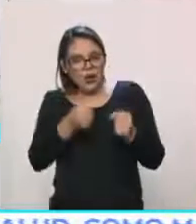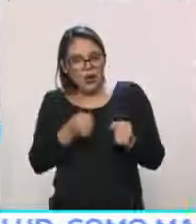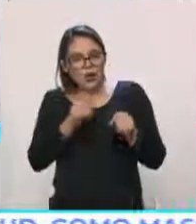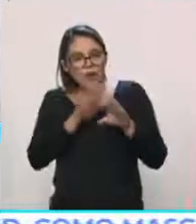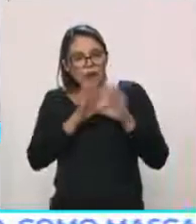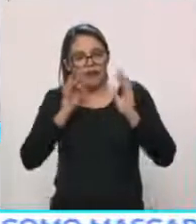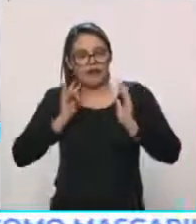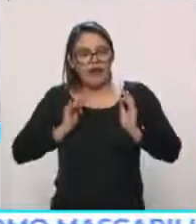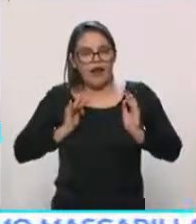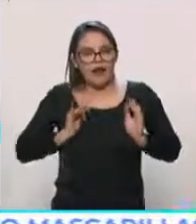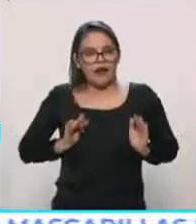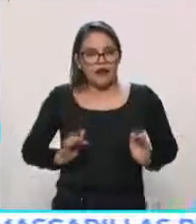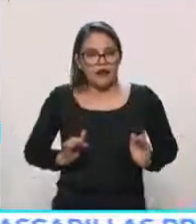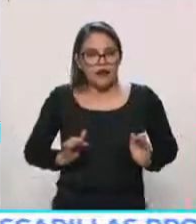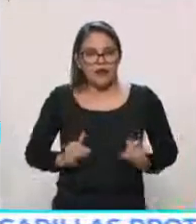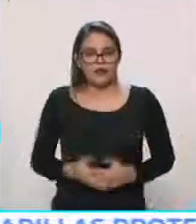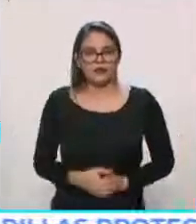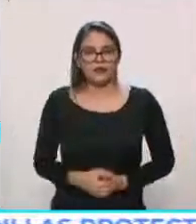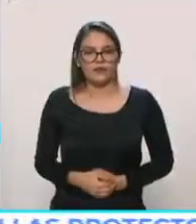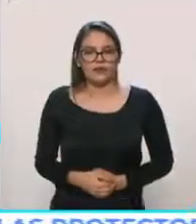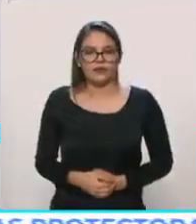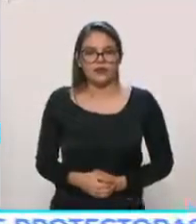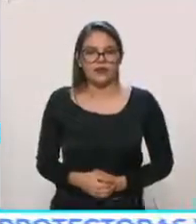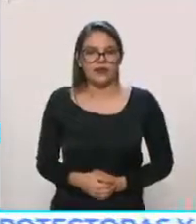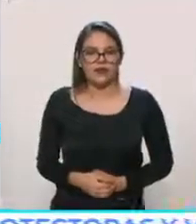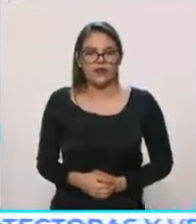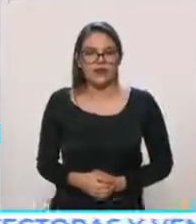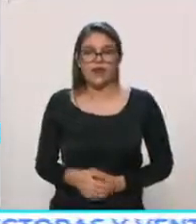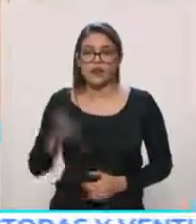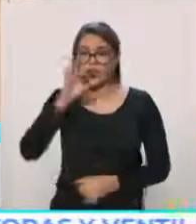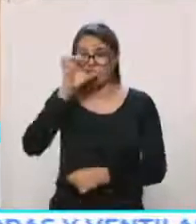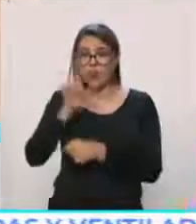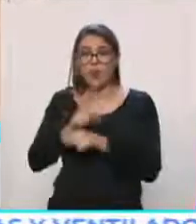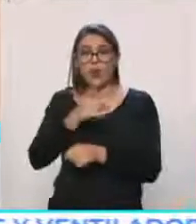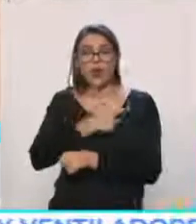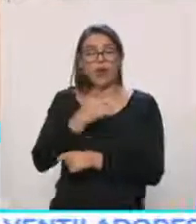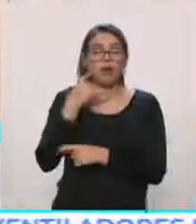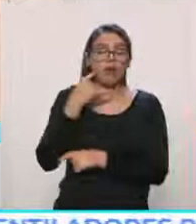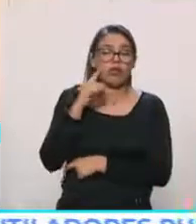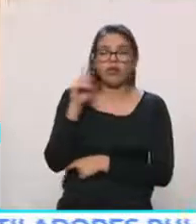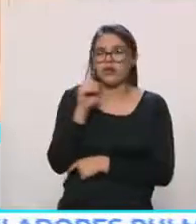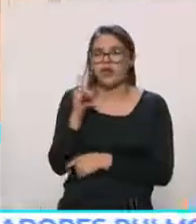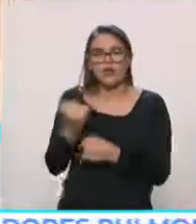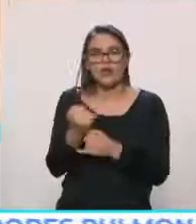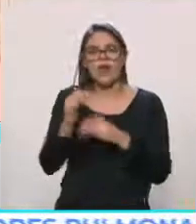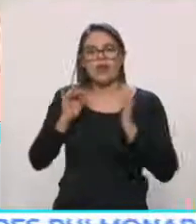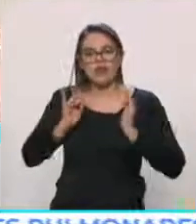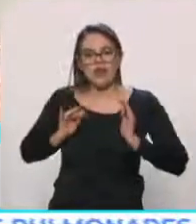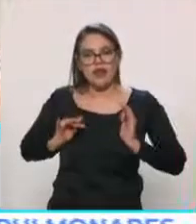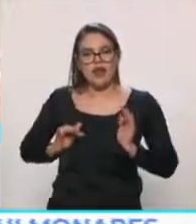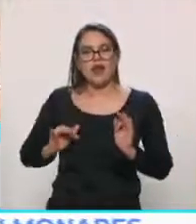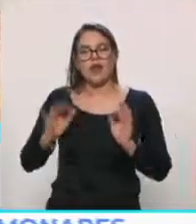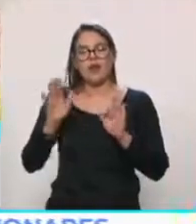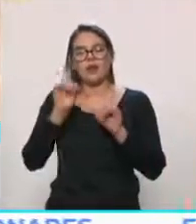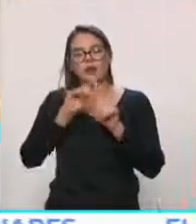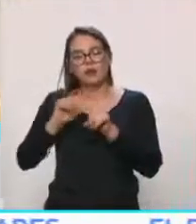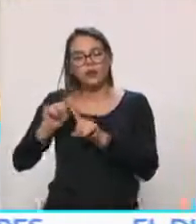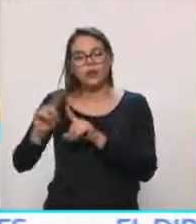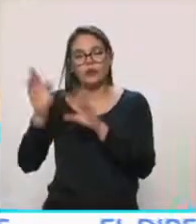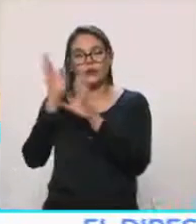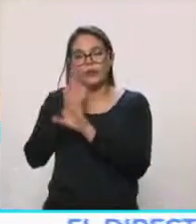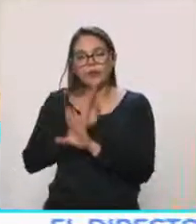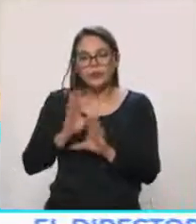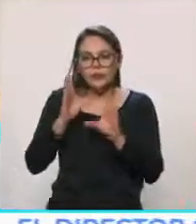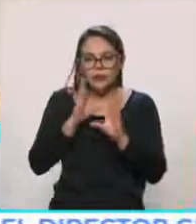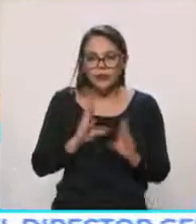decir, la cultura no se trata solo de entretenimiento. En ese sentido, por eso, bueno, hay cápsulas desde